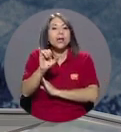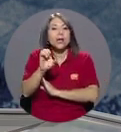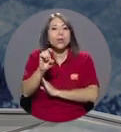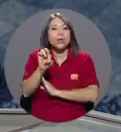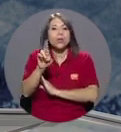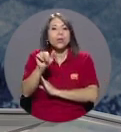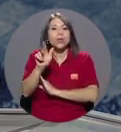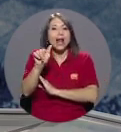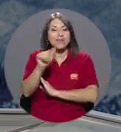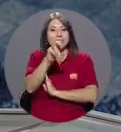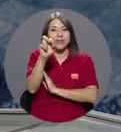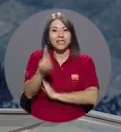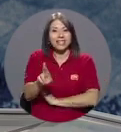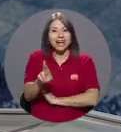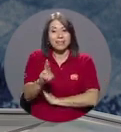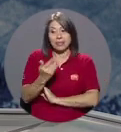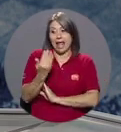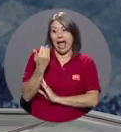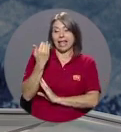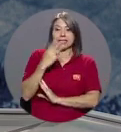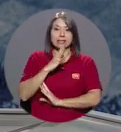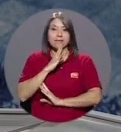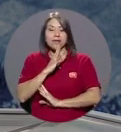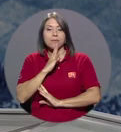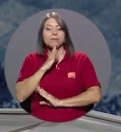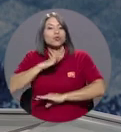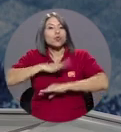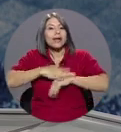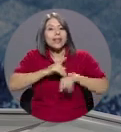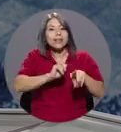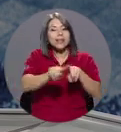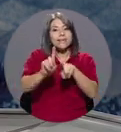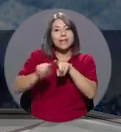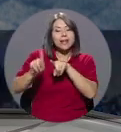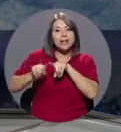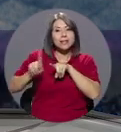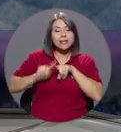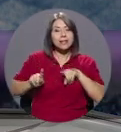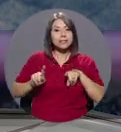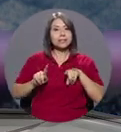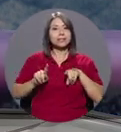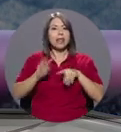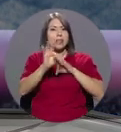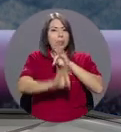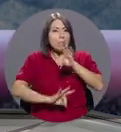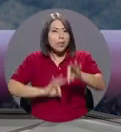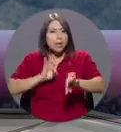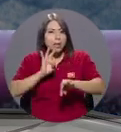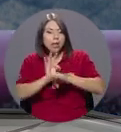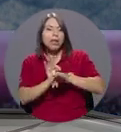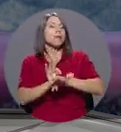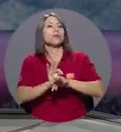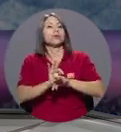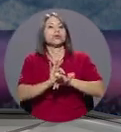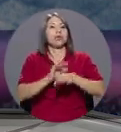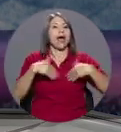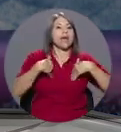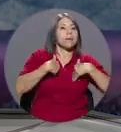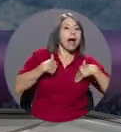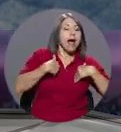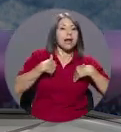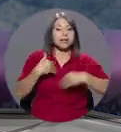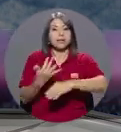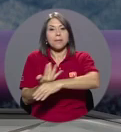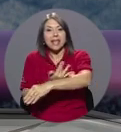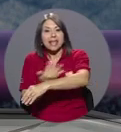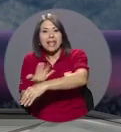Rica. Comentábamos al finalizar el bloque anterior de las diferentes especies, tanto